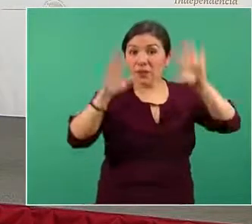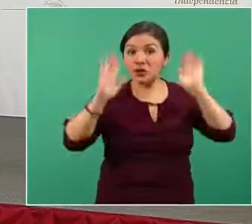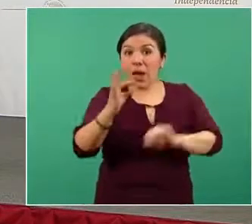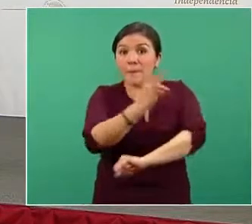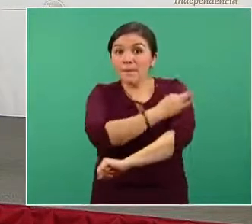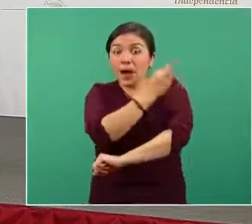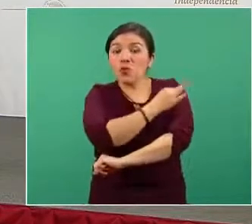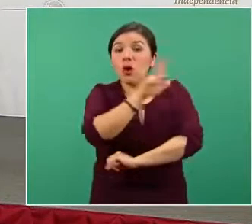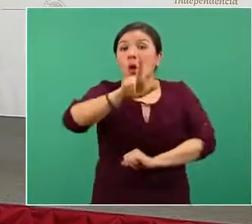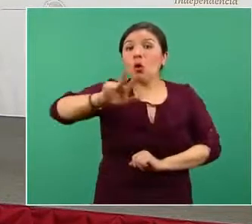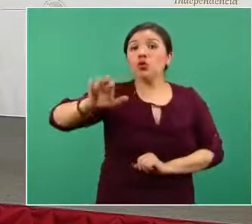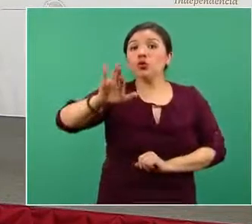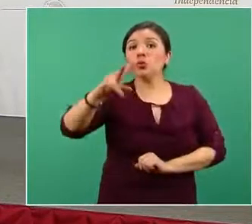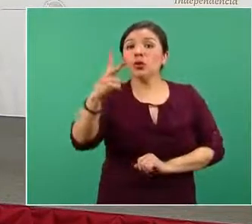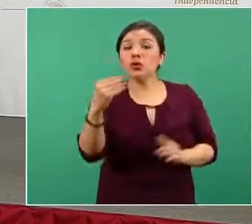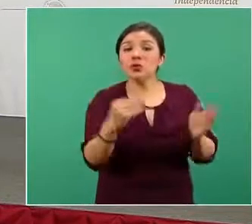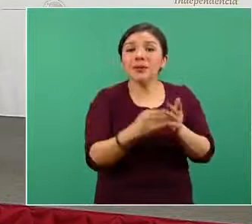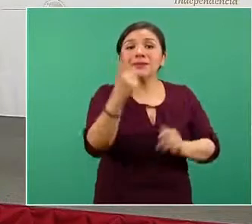son